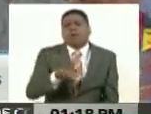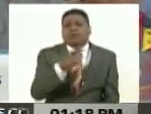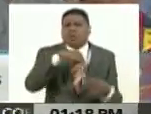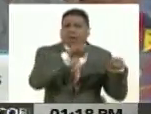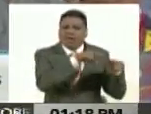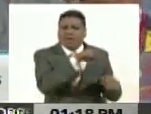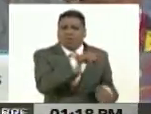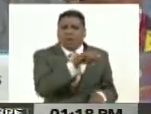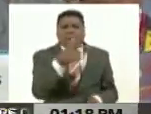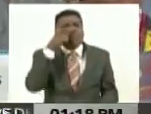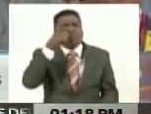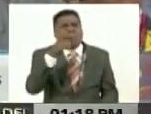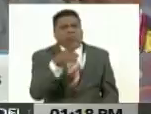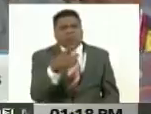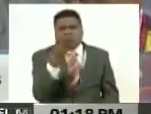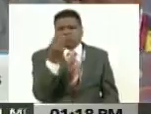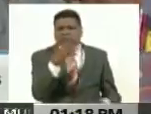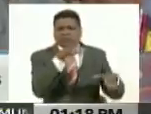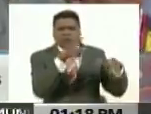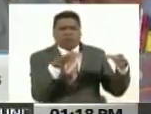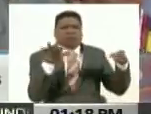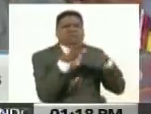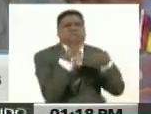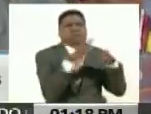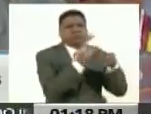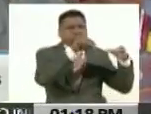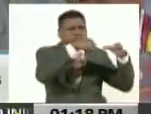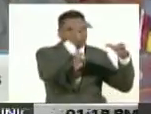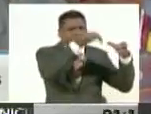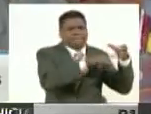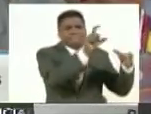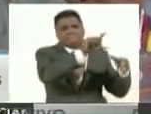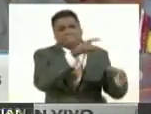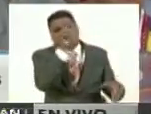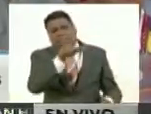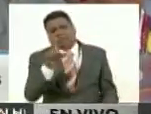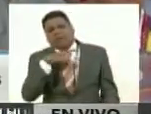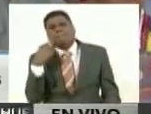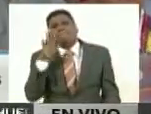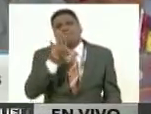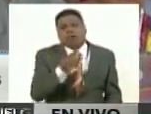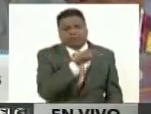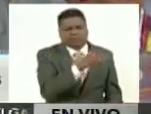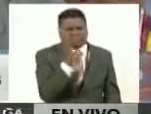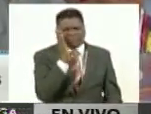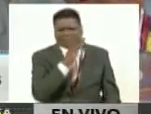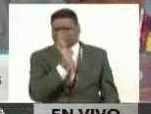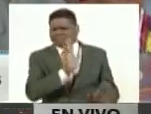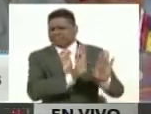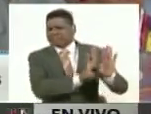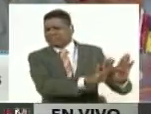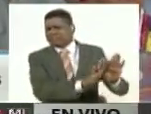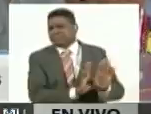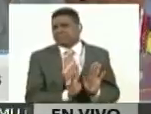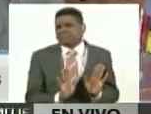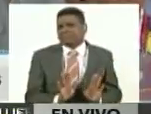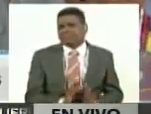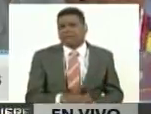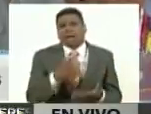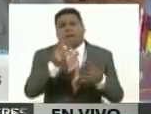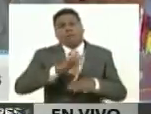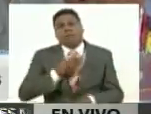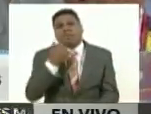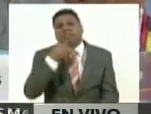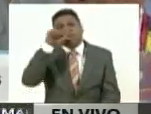pueblo. Y eso quizás fue la chispa que hacía falta. Pero nosotros podemos decir hoy,